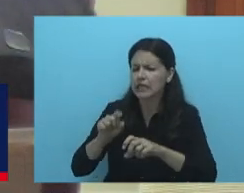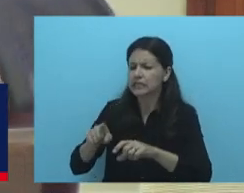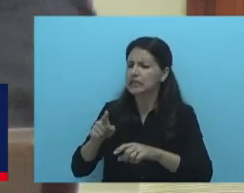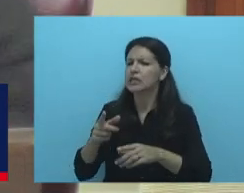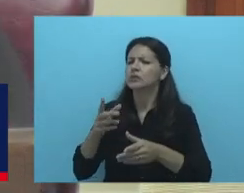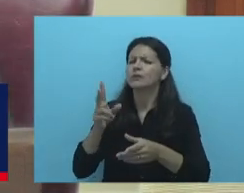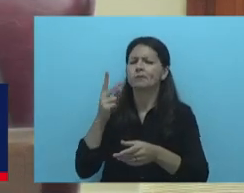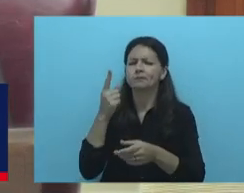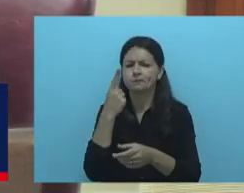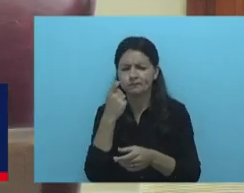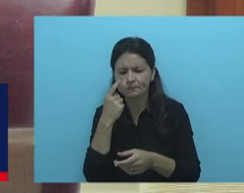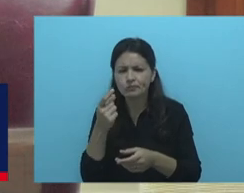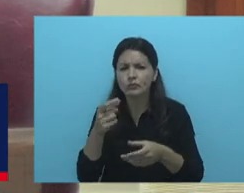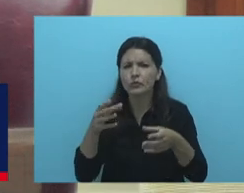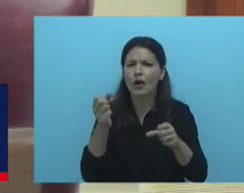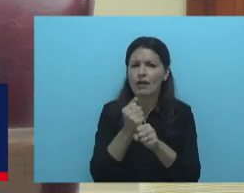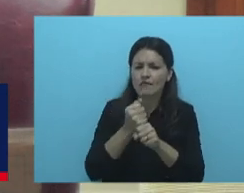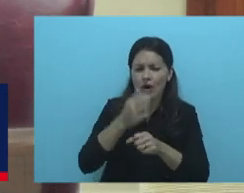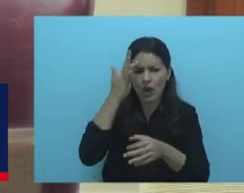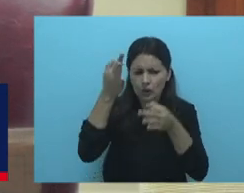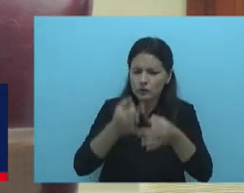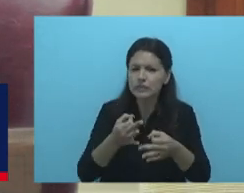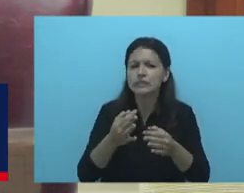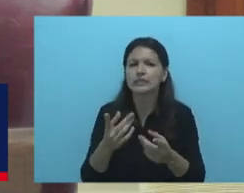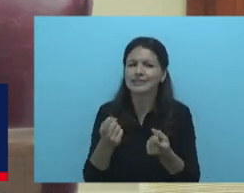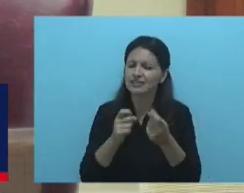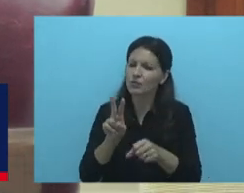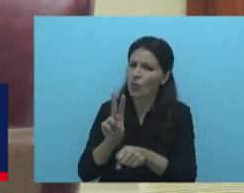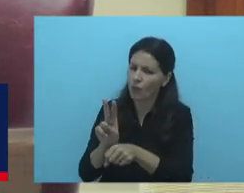correcto funcionamiento del accionar judicial. Así que me sumo